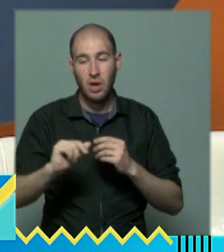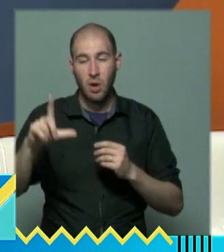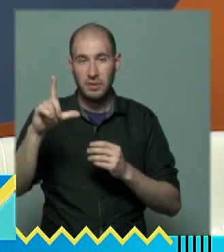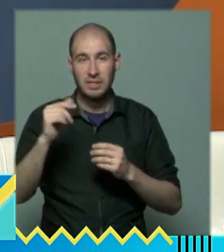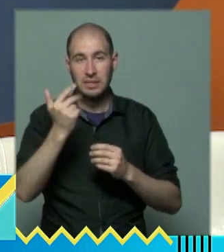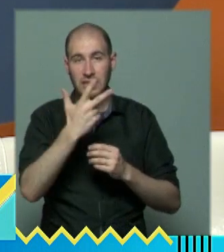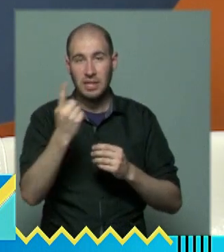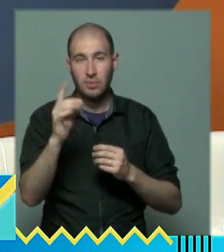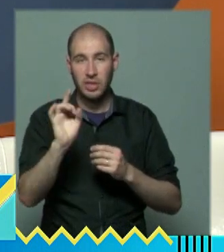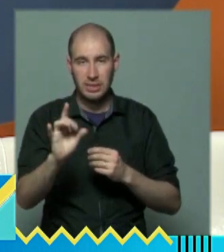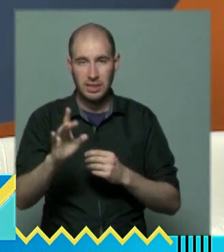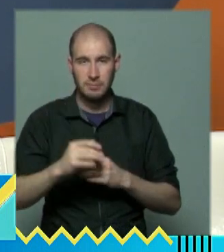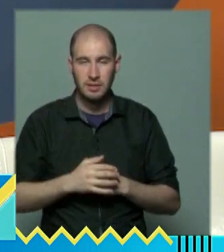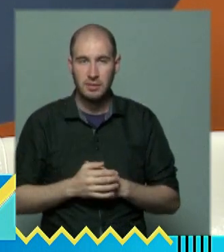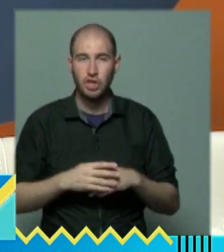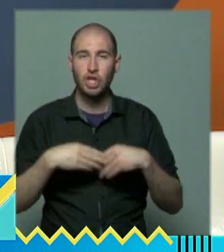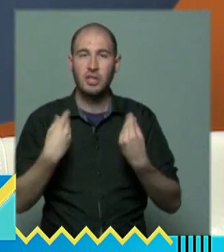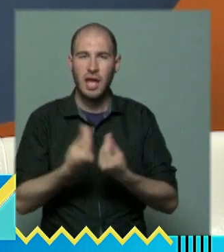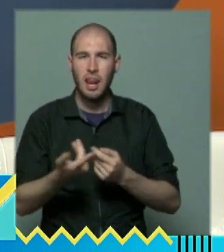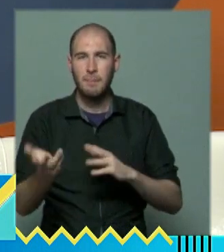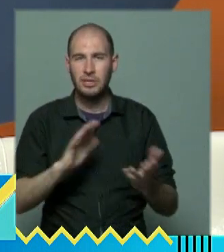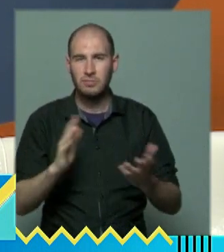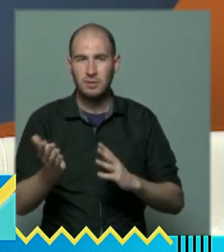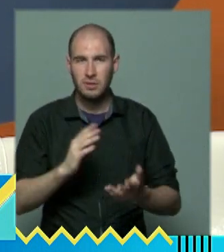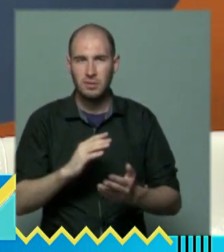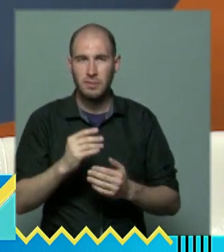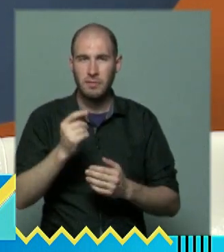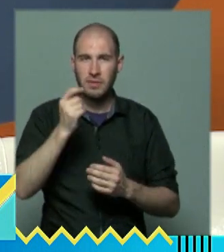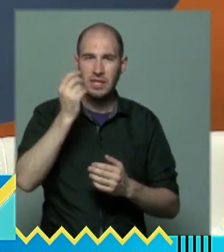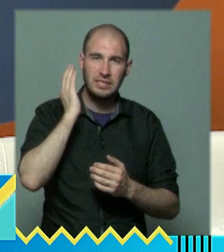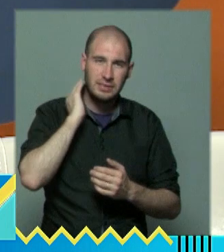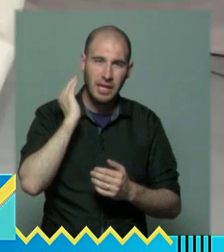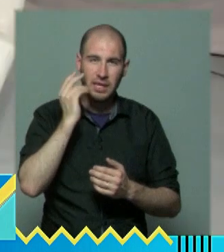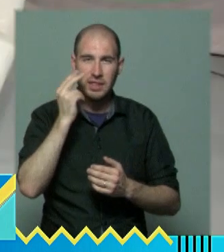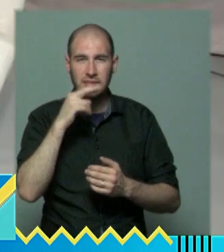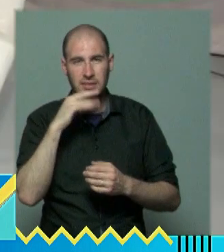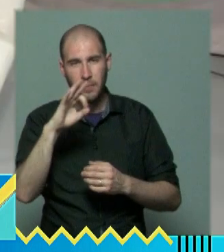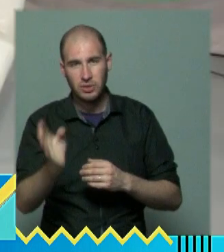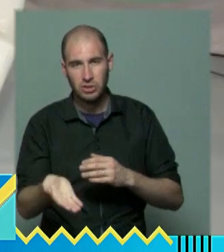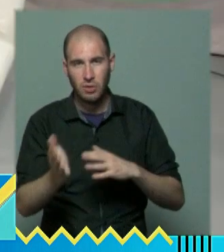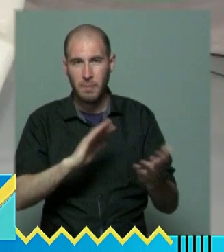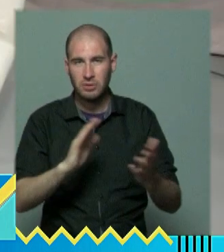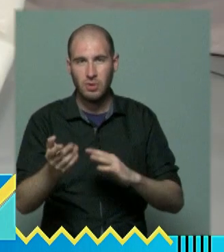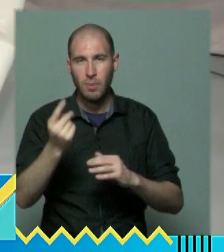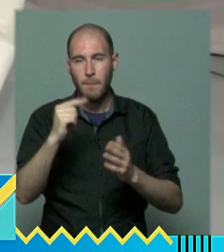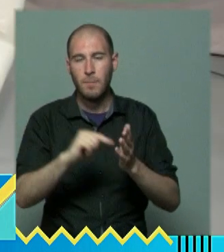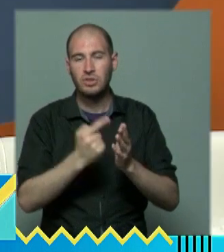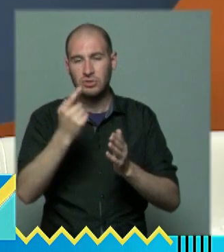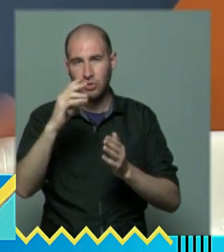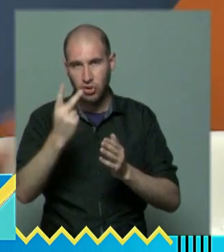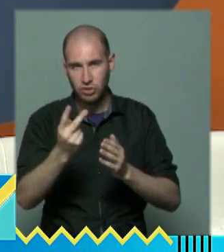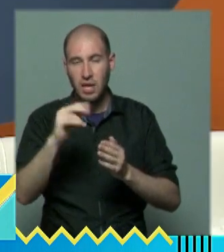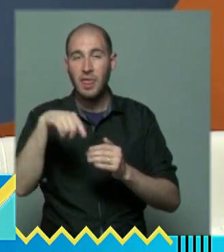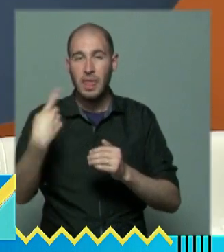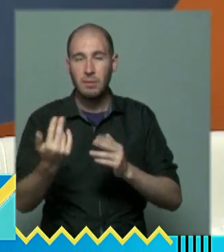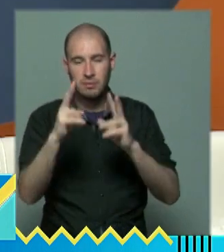al 31 de diciembre de aproximadamente entre un 16 y un 17%, más o menos 2 puntos. Después